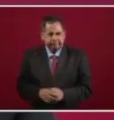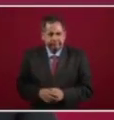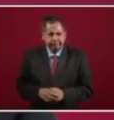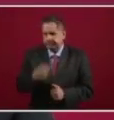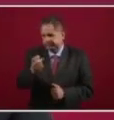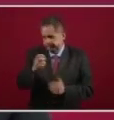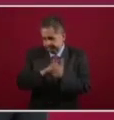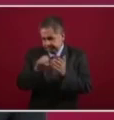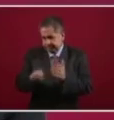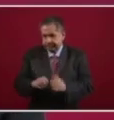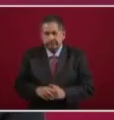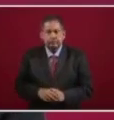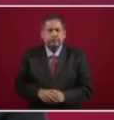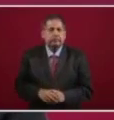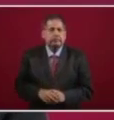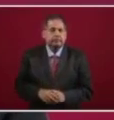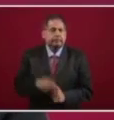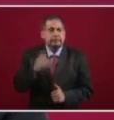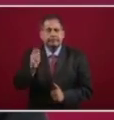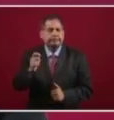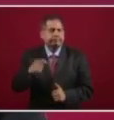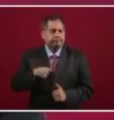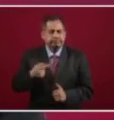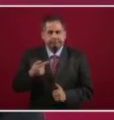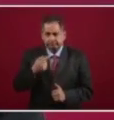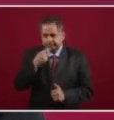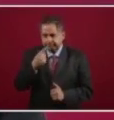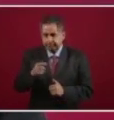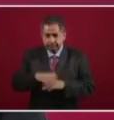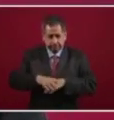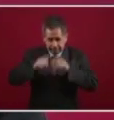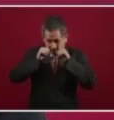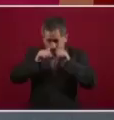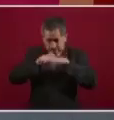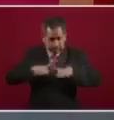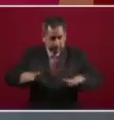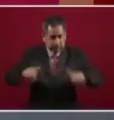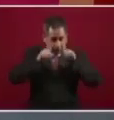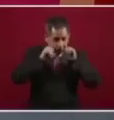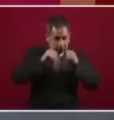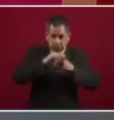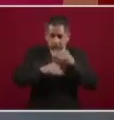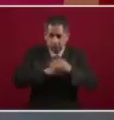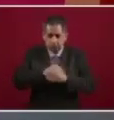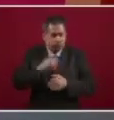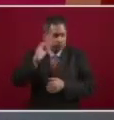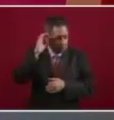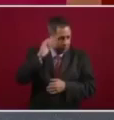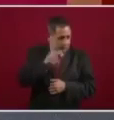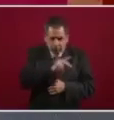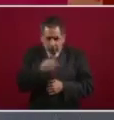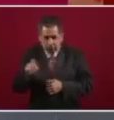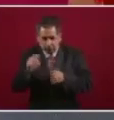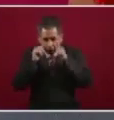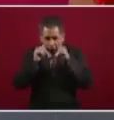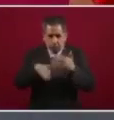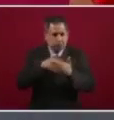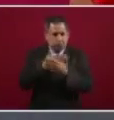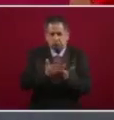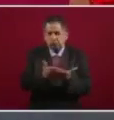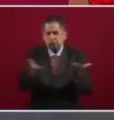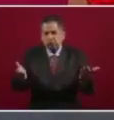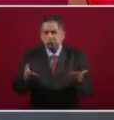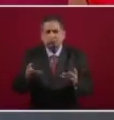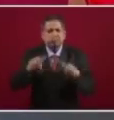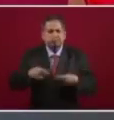por ejemplo, de que iba a atender a todos, iba a escuchar a todos, iba a respetar a todos y le iba yo a dar preferencia